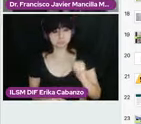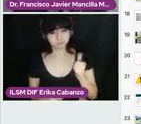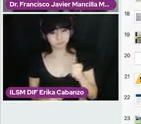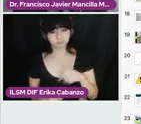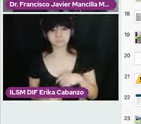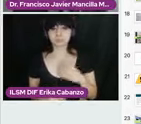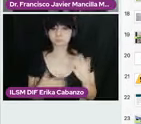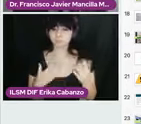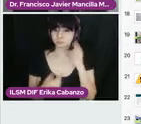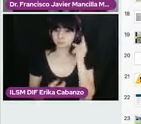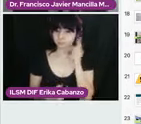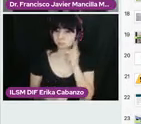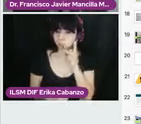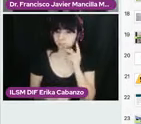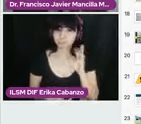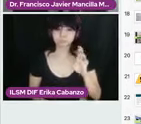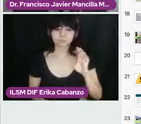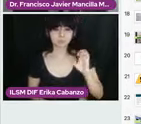la historia clínica